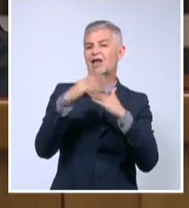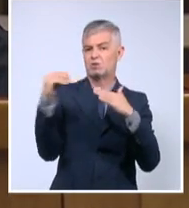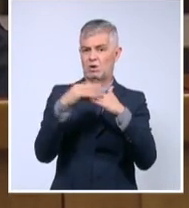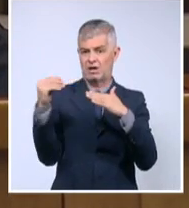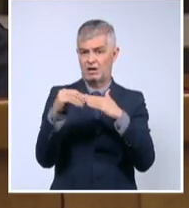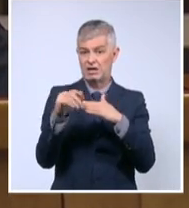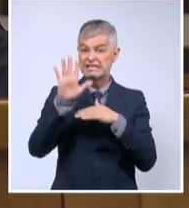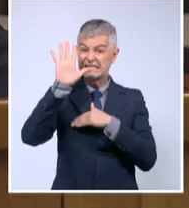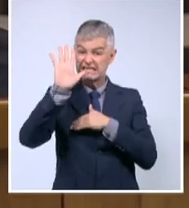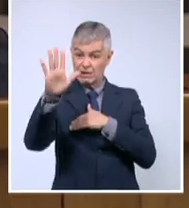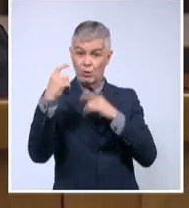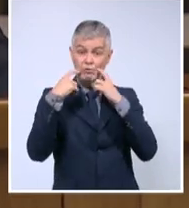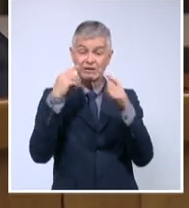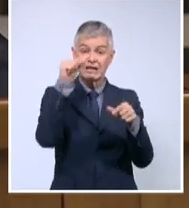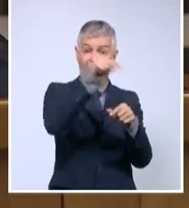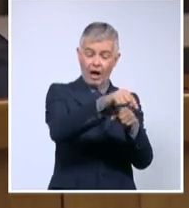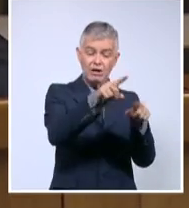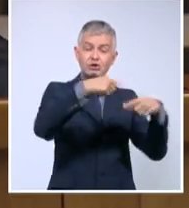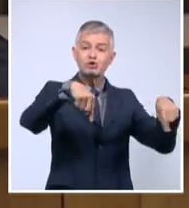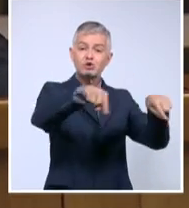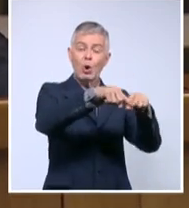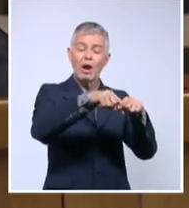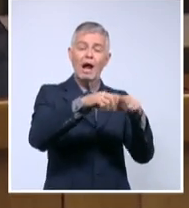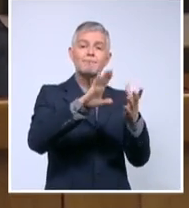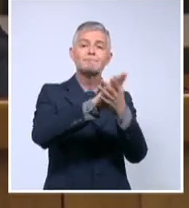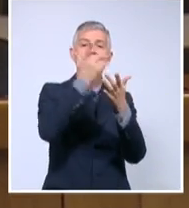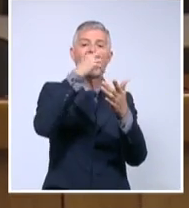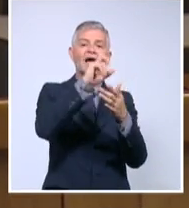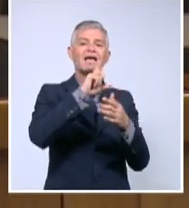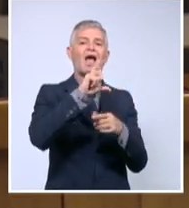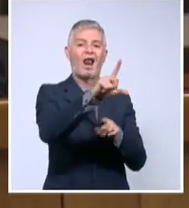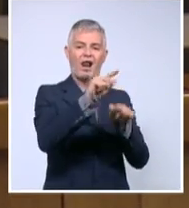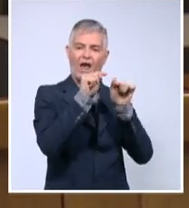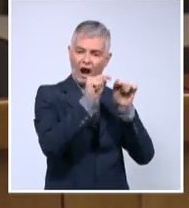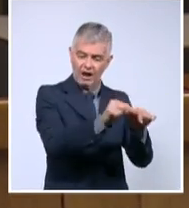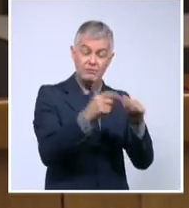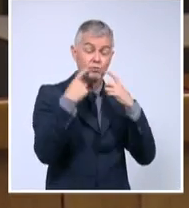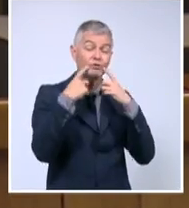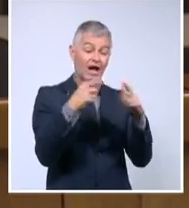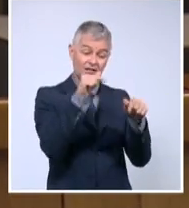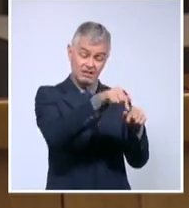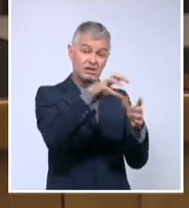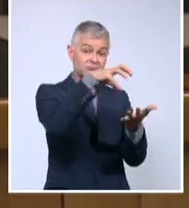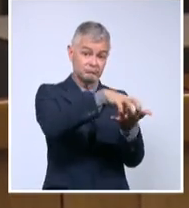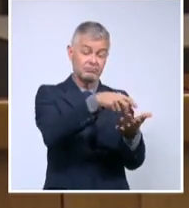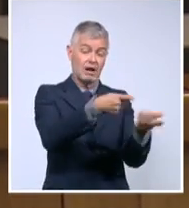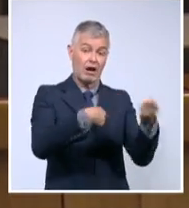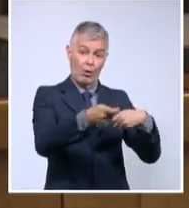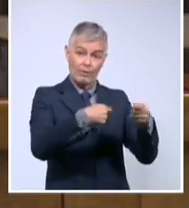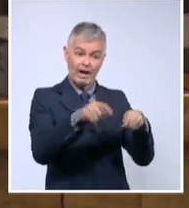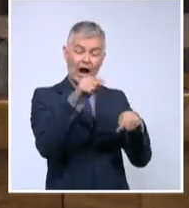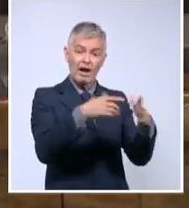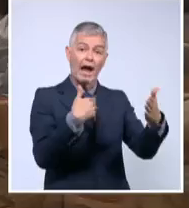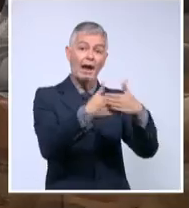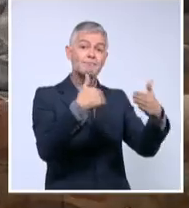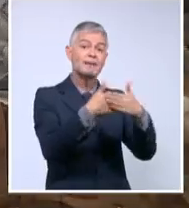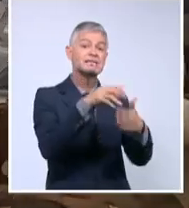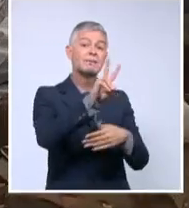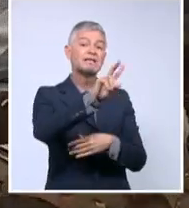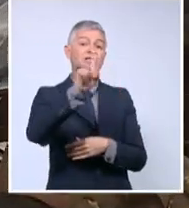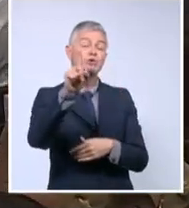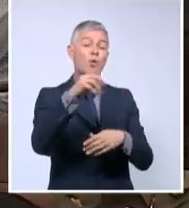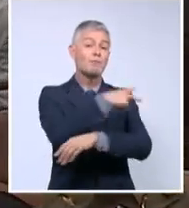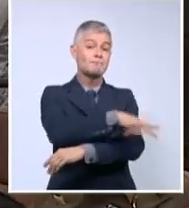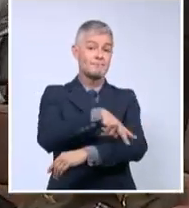zona de desarrollo especial de Mariel, importante y estratégico enclave económico del país, donde operan empresas de 21 países y de